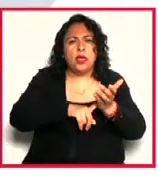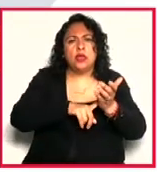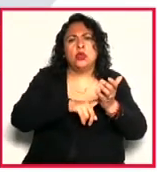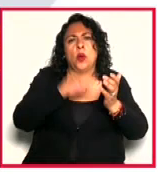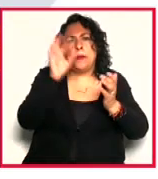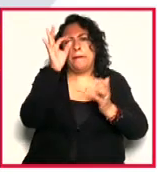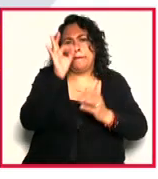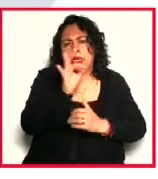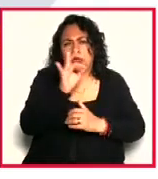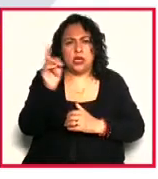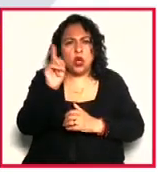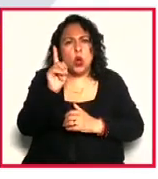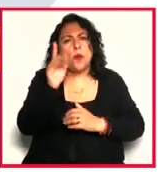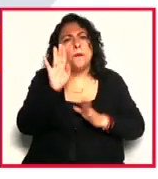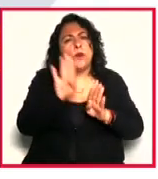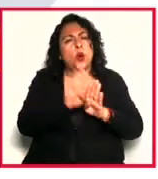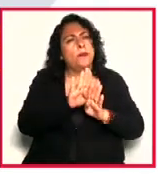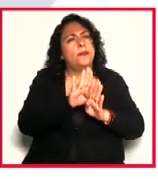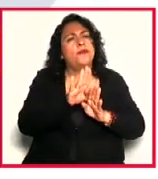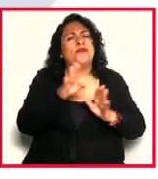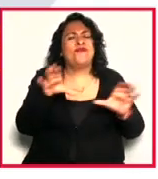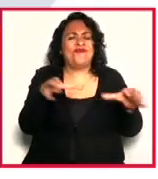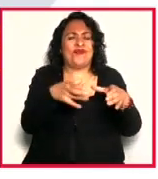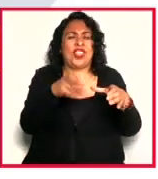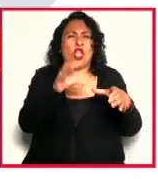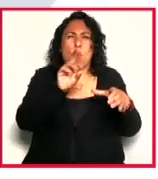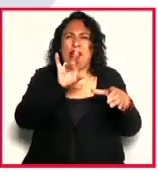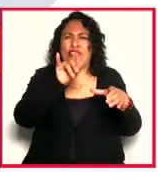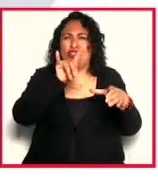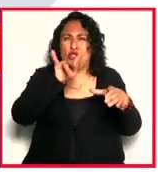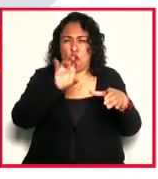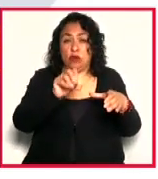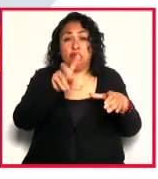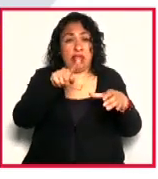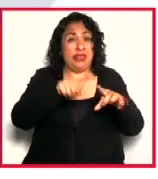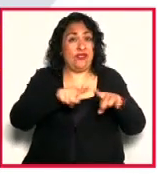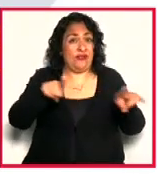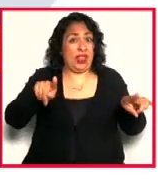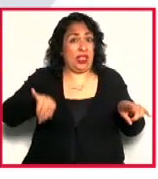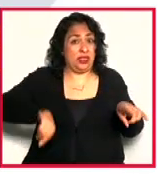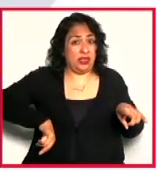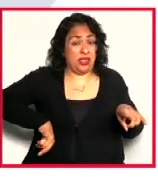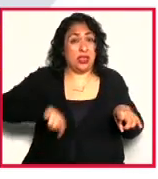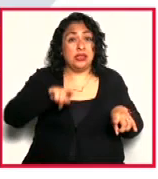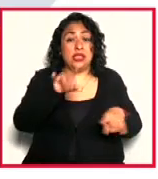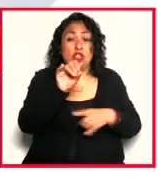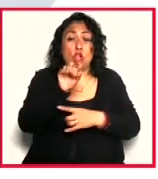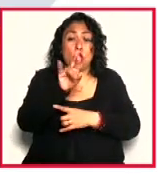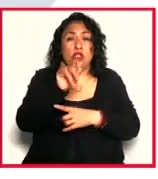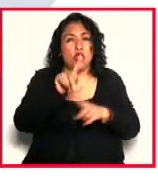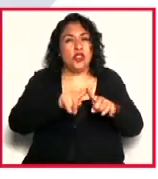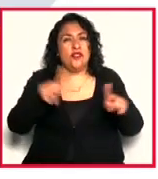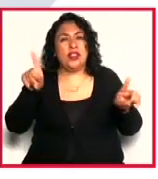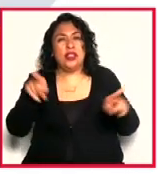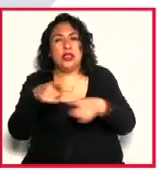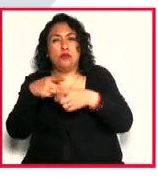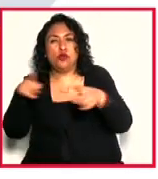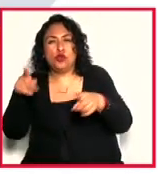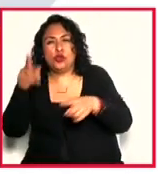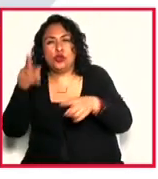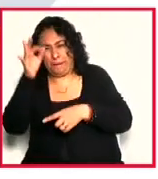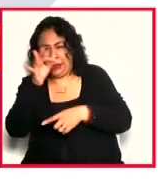un oratorio, que es un género distinto y muy interesante en sí mismo, porque el oratorio, a diferencia de la música, de la misa musical,